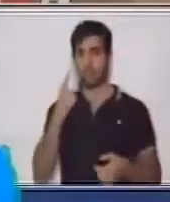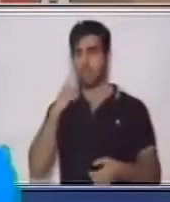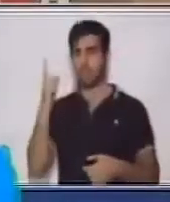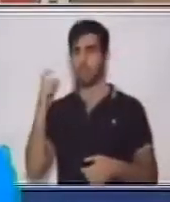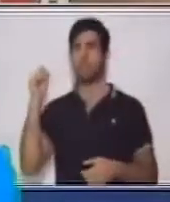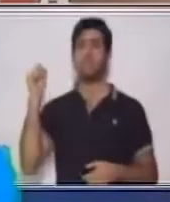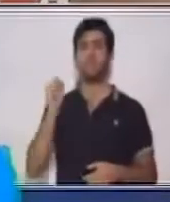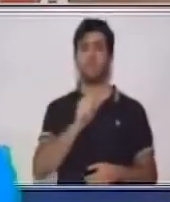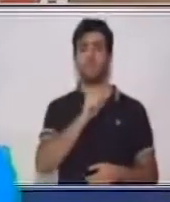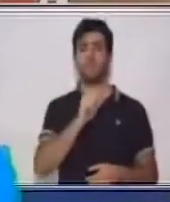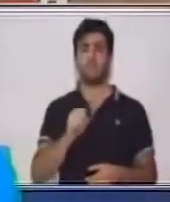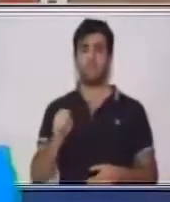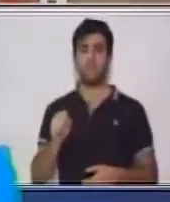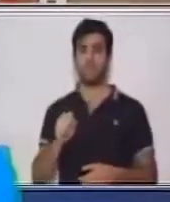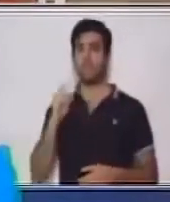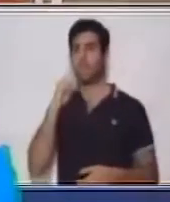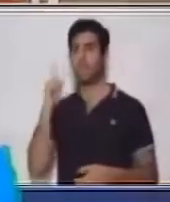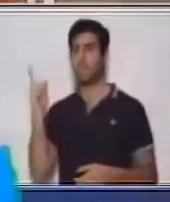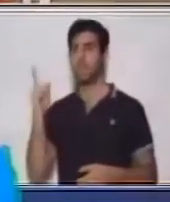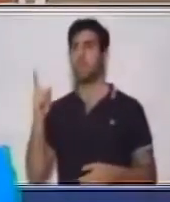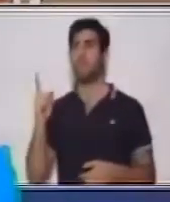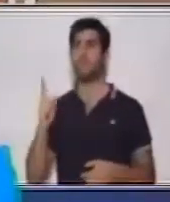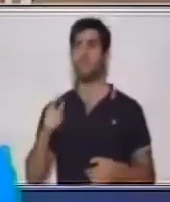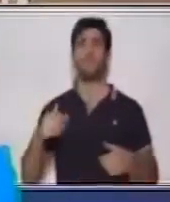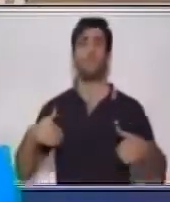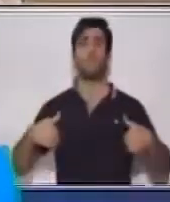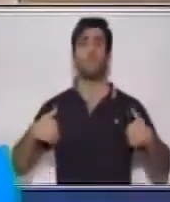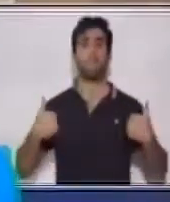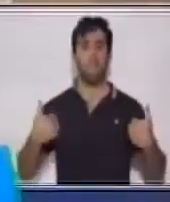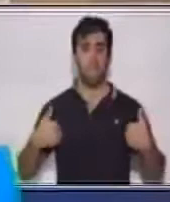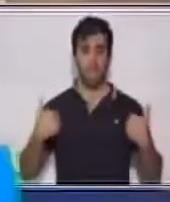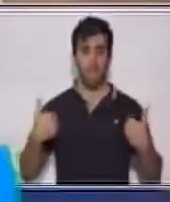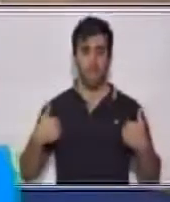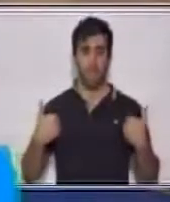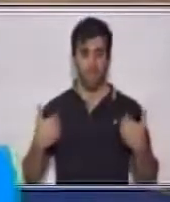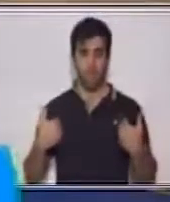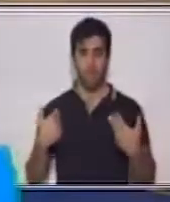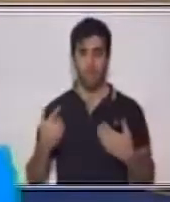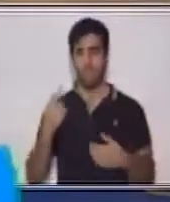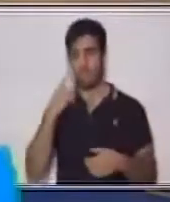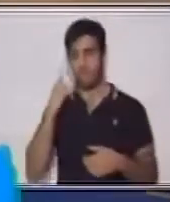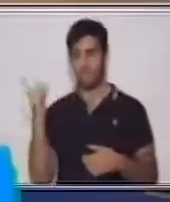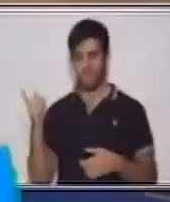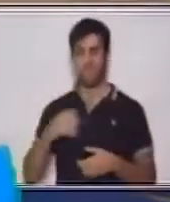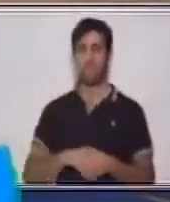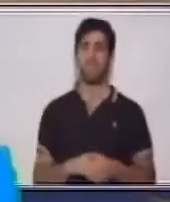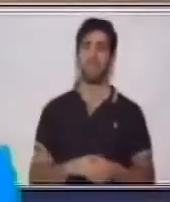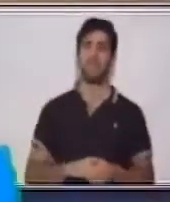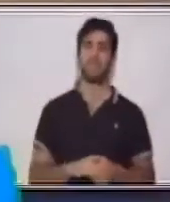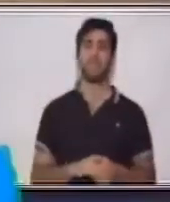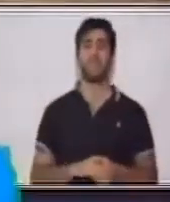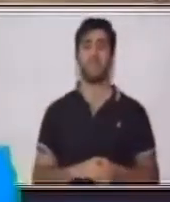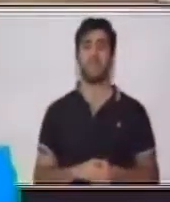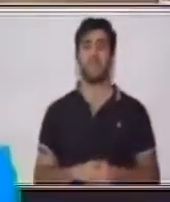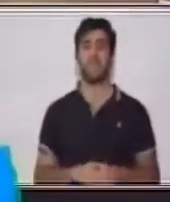la canción del monito Tico. ¿Listos? Muy bien. Empecemos, nos movemos.